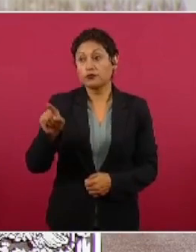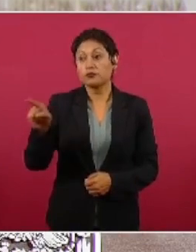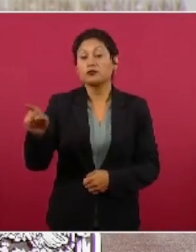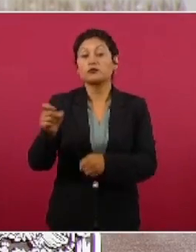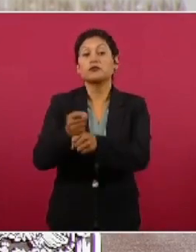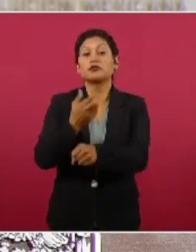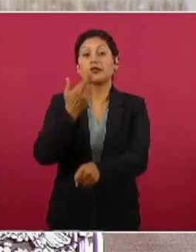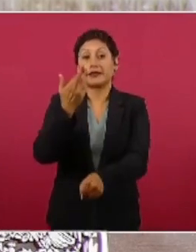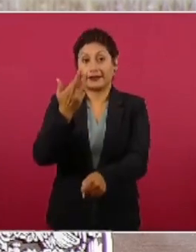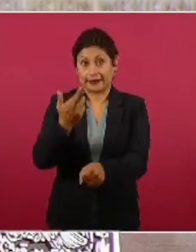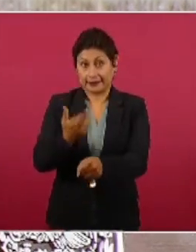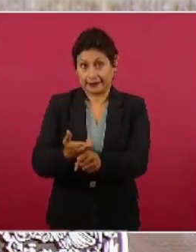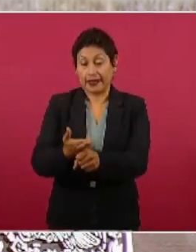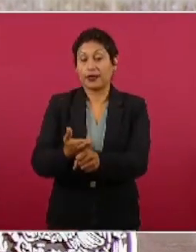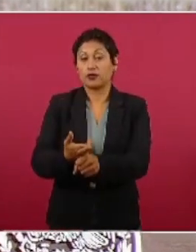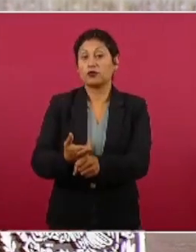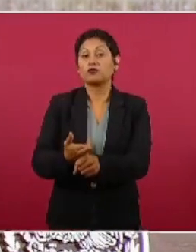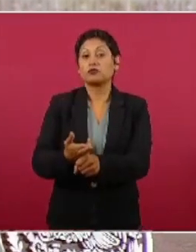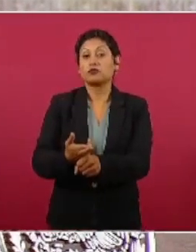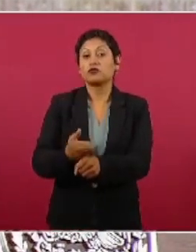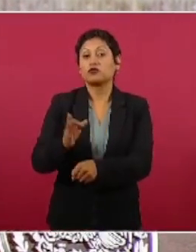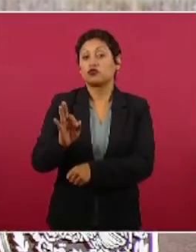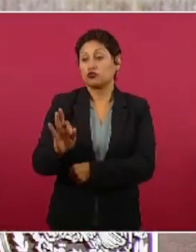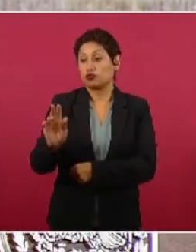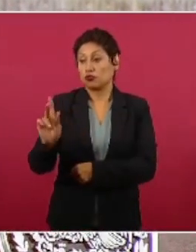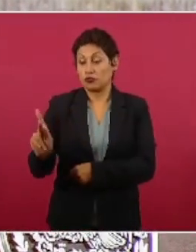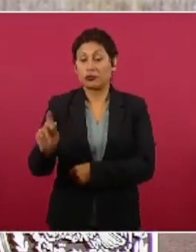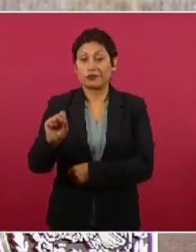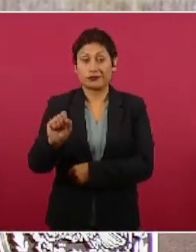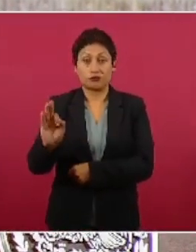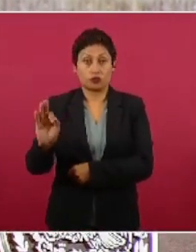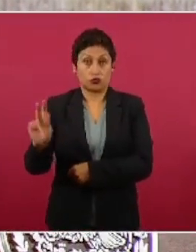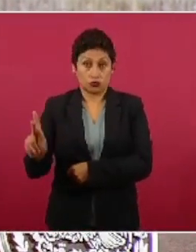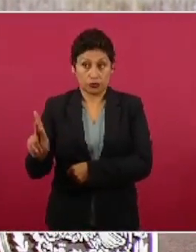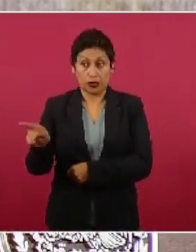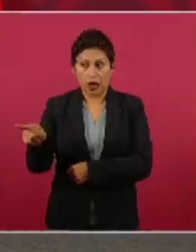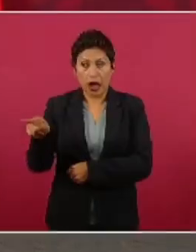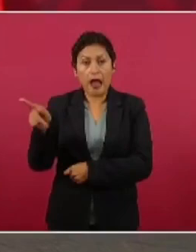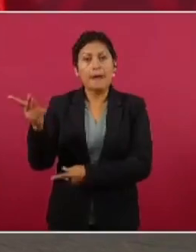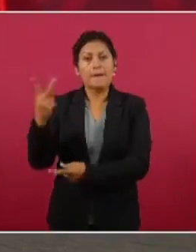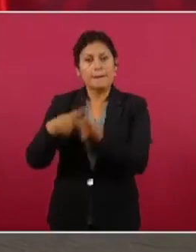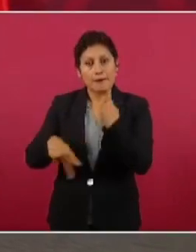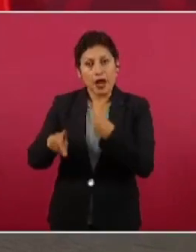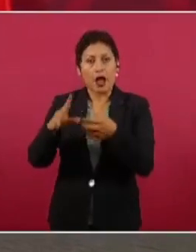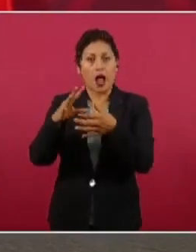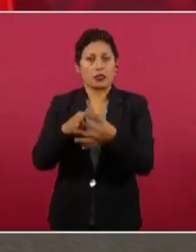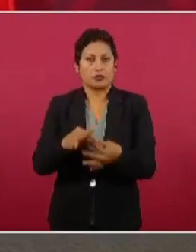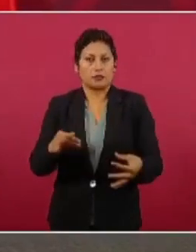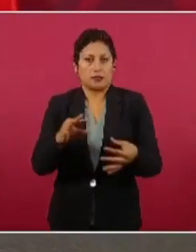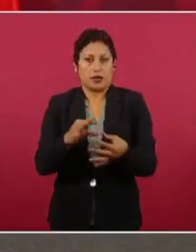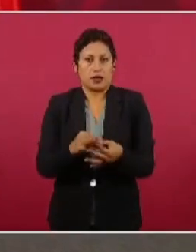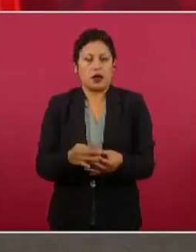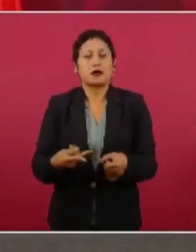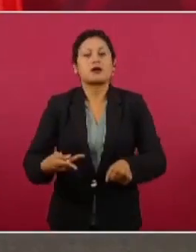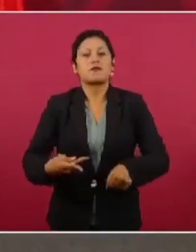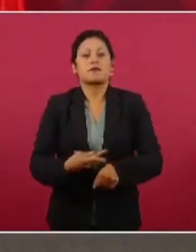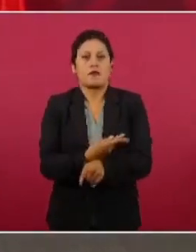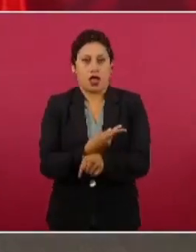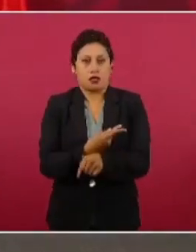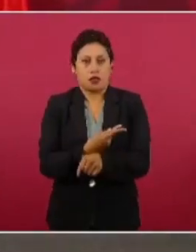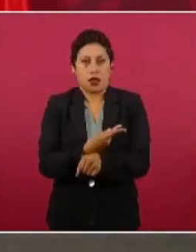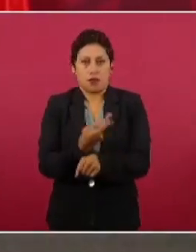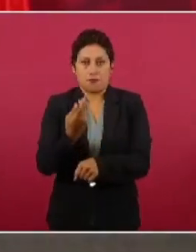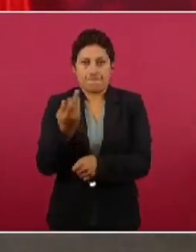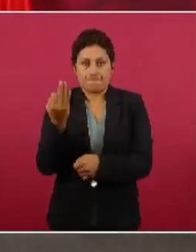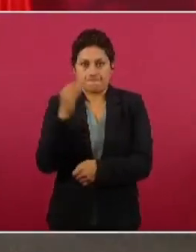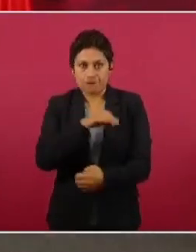secretario de la Función Pública que venga y explique sobre este fraude y la forma